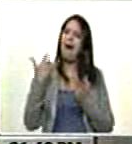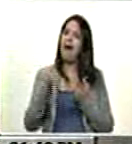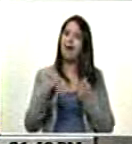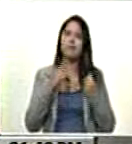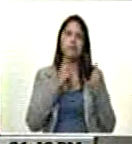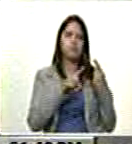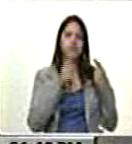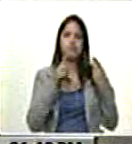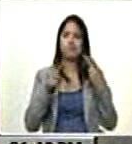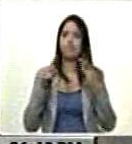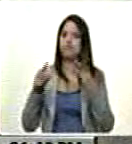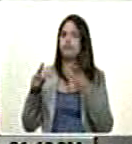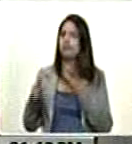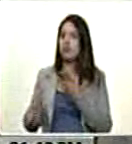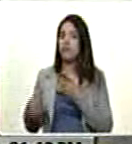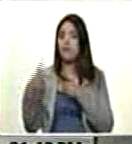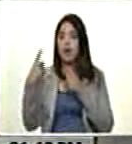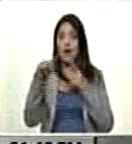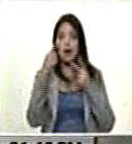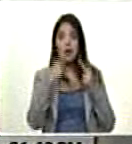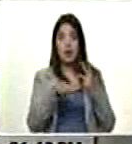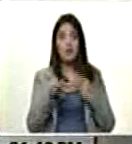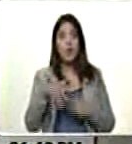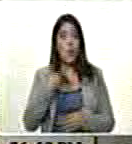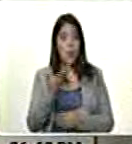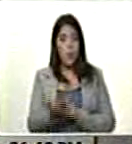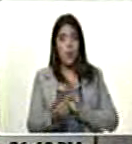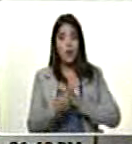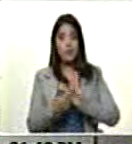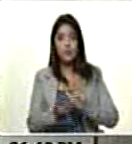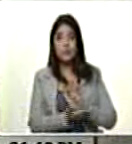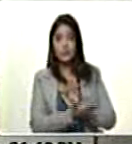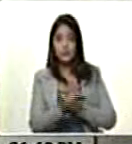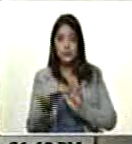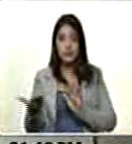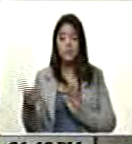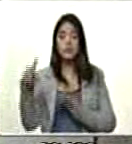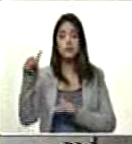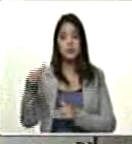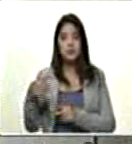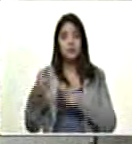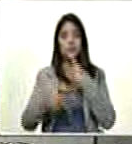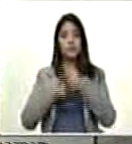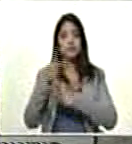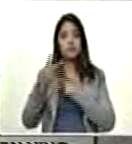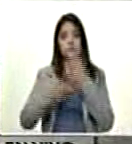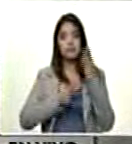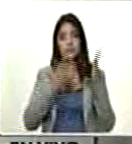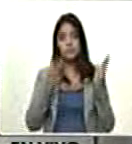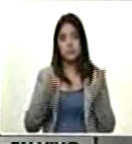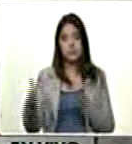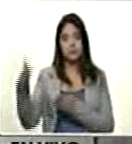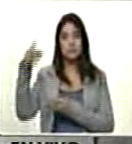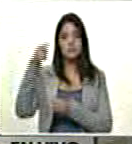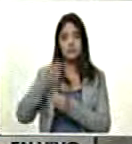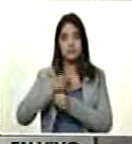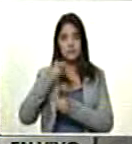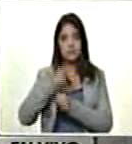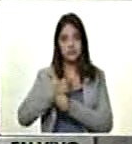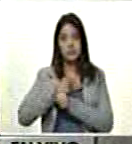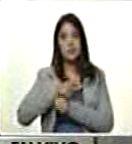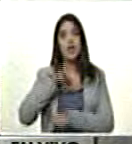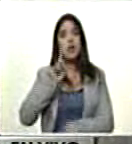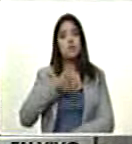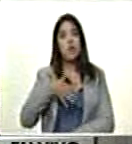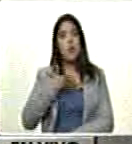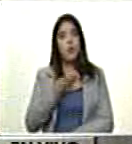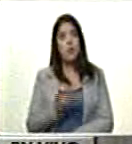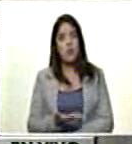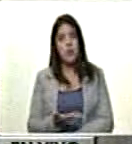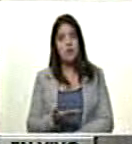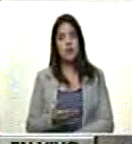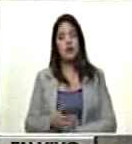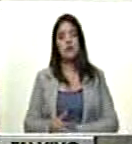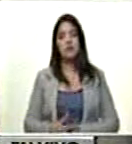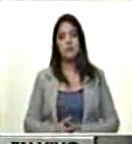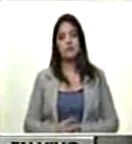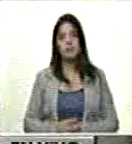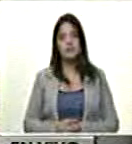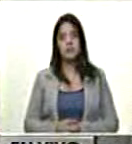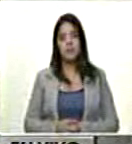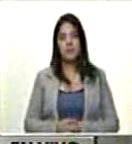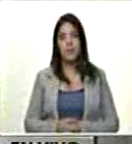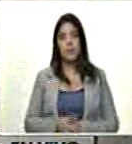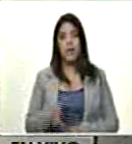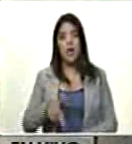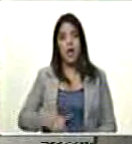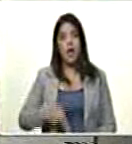tipos penales que pudieran presentarse durante esa jornada. También puede ser uso de armas